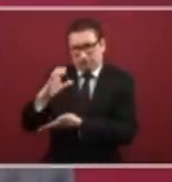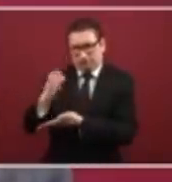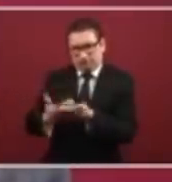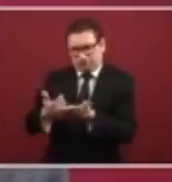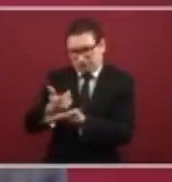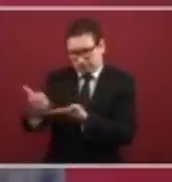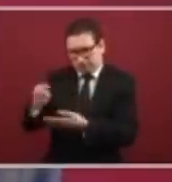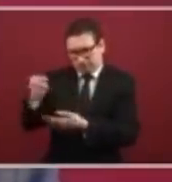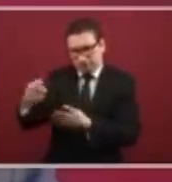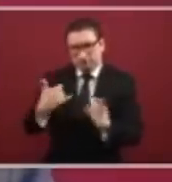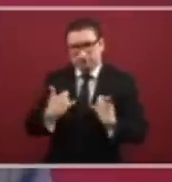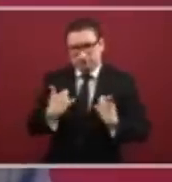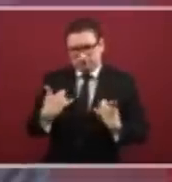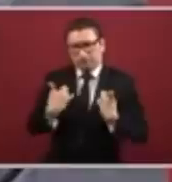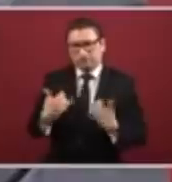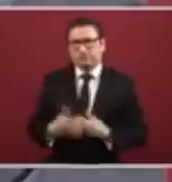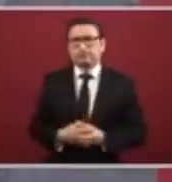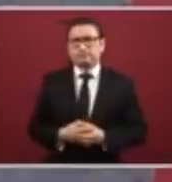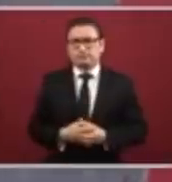este joven,